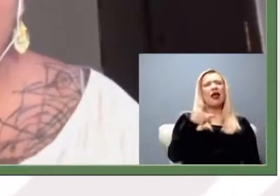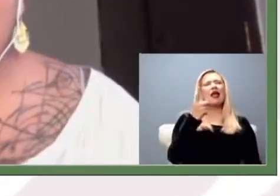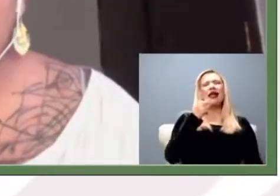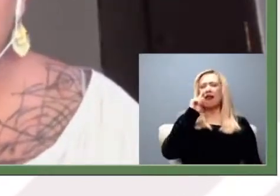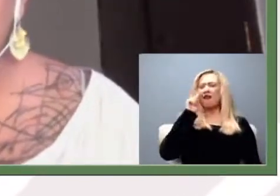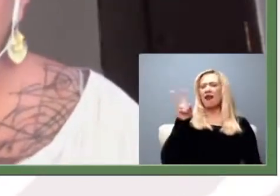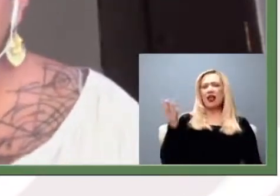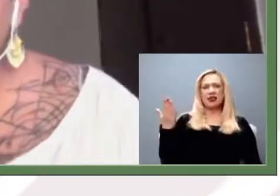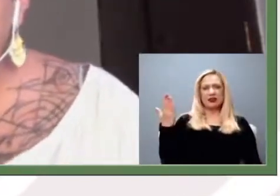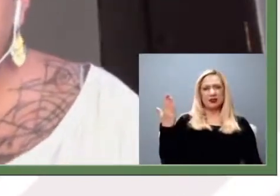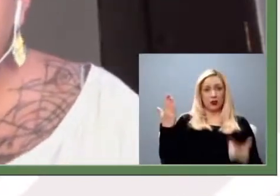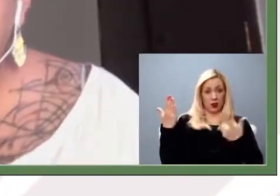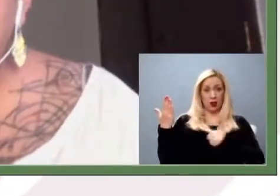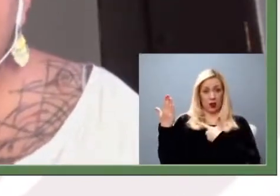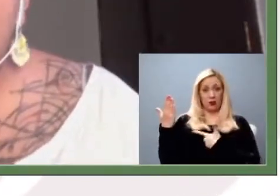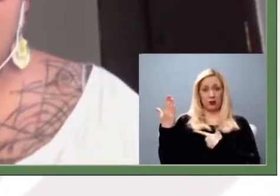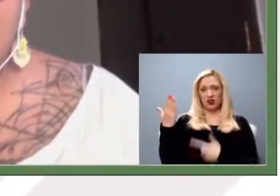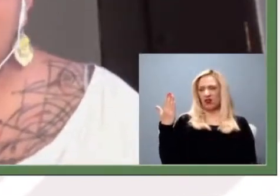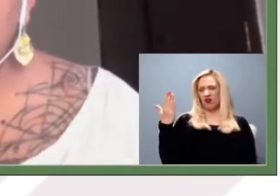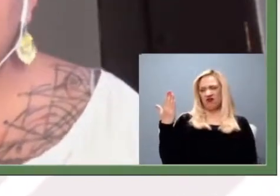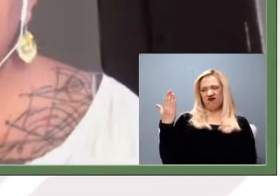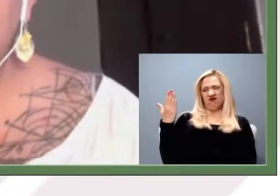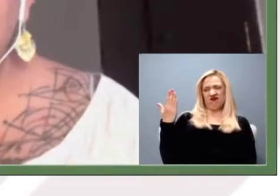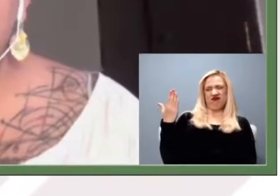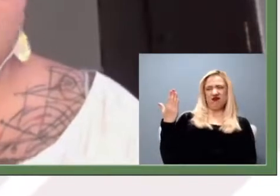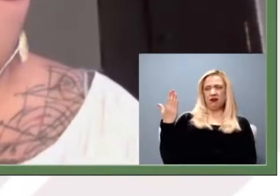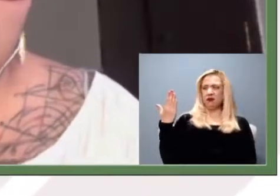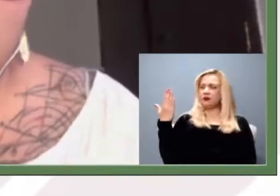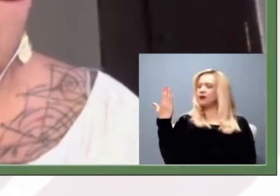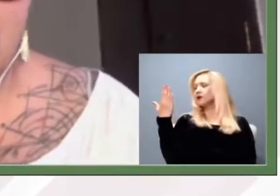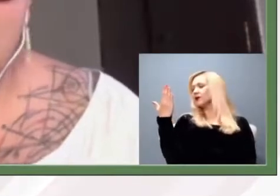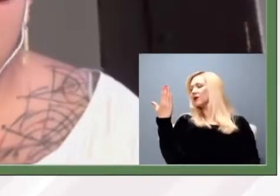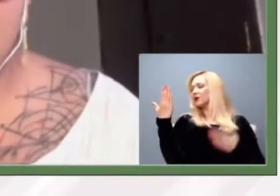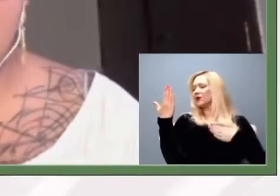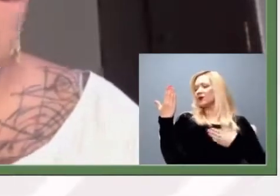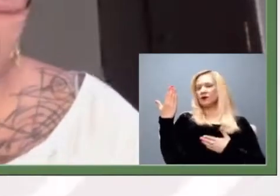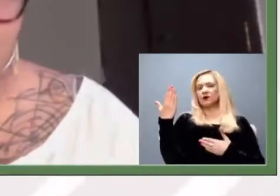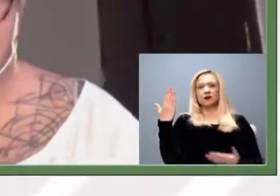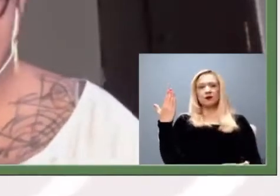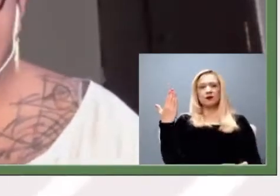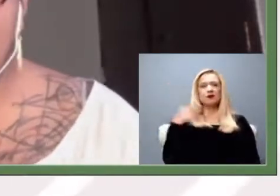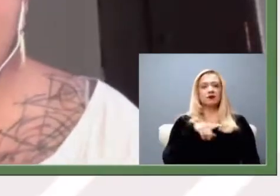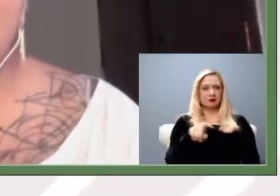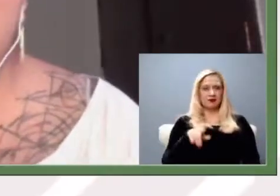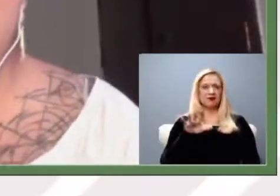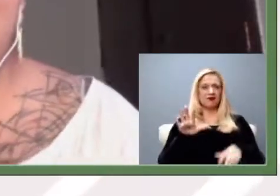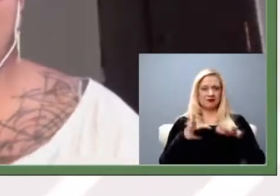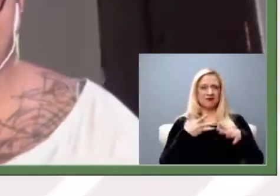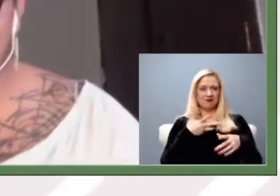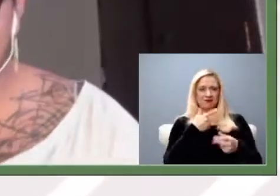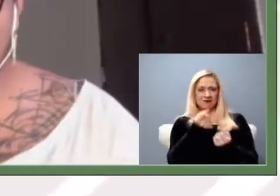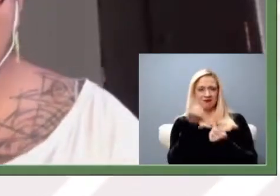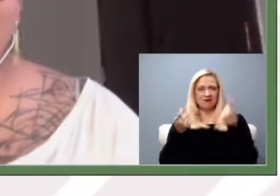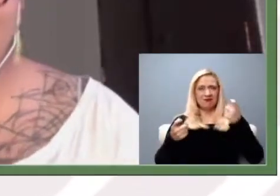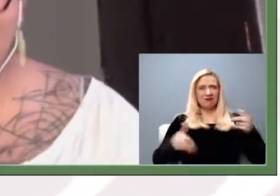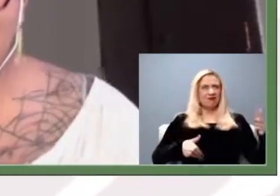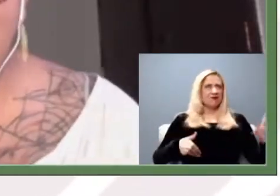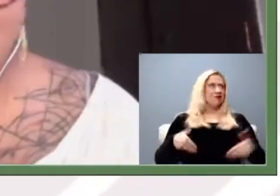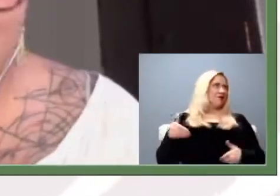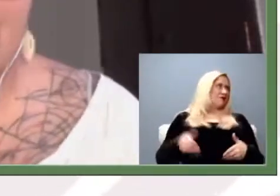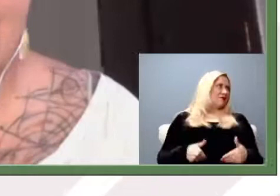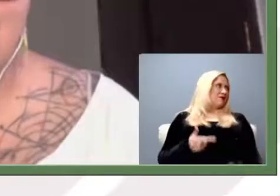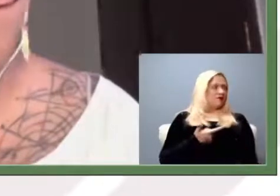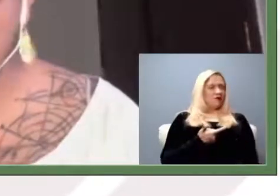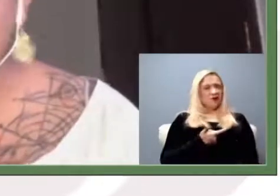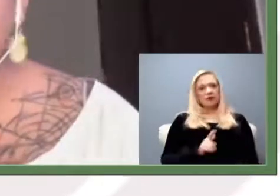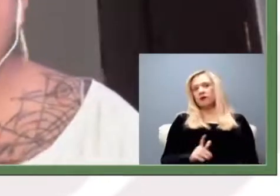estoy entendiendo? Y saber que esto va a generar mucha incomodidad, aceptar que eso va a ser así, es parte